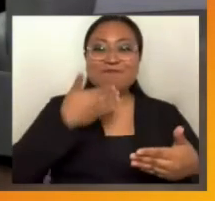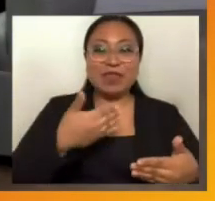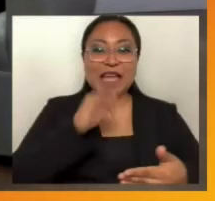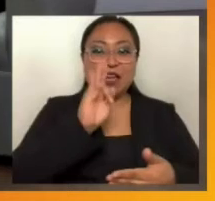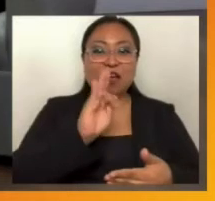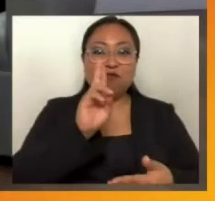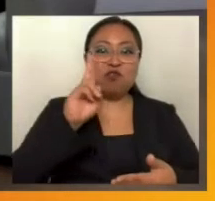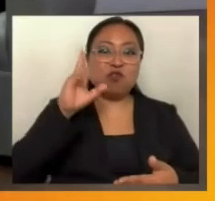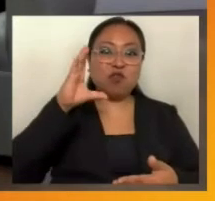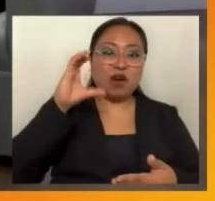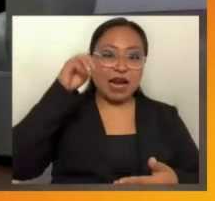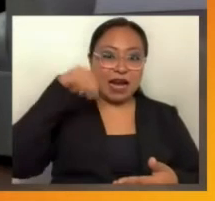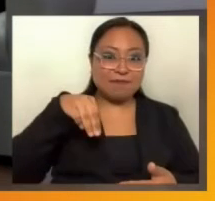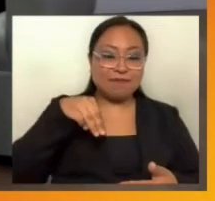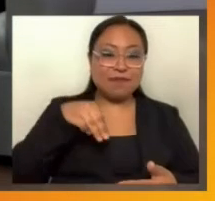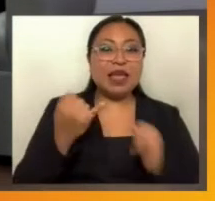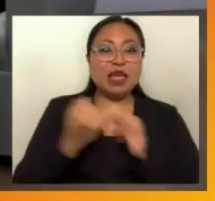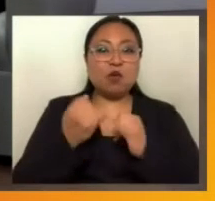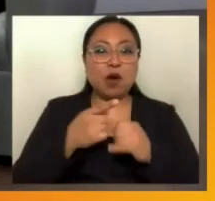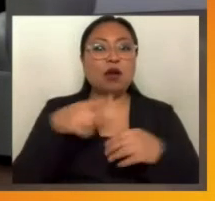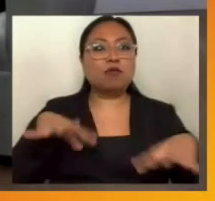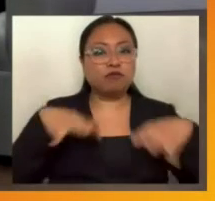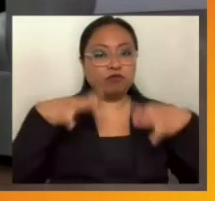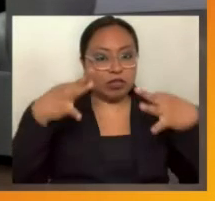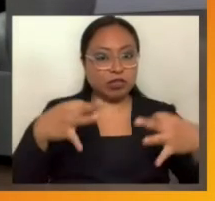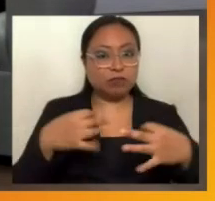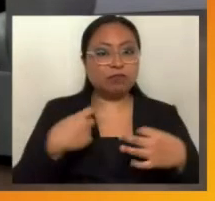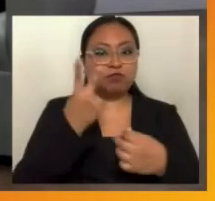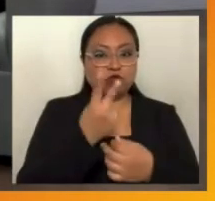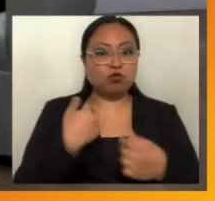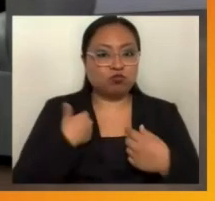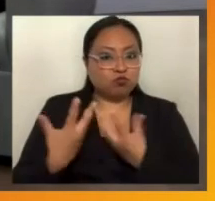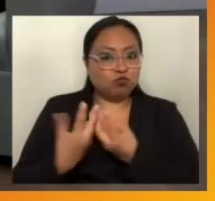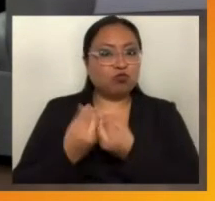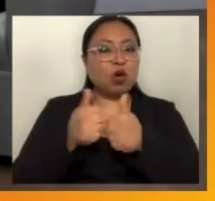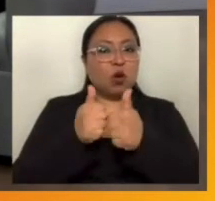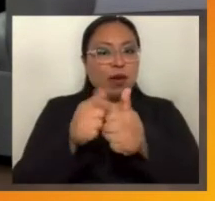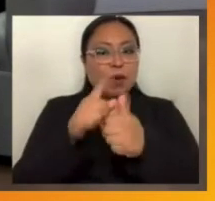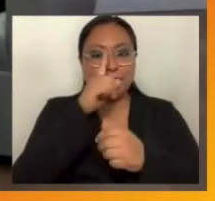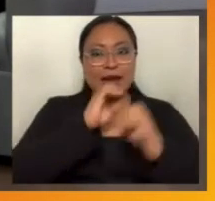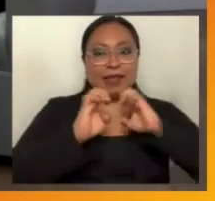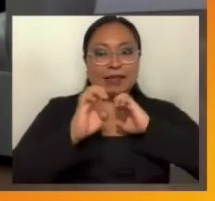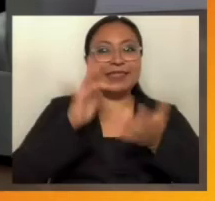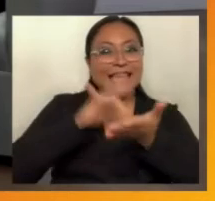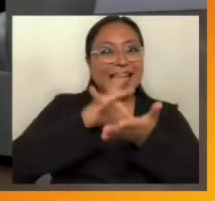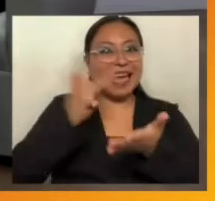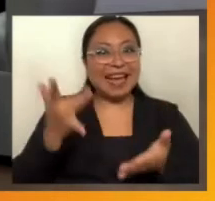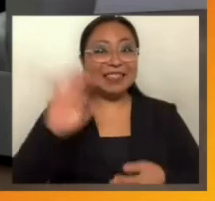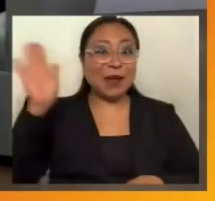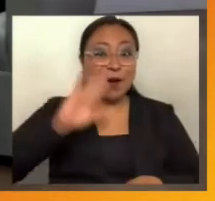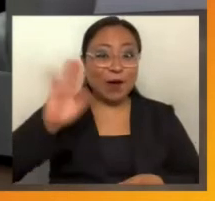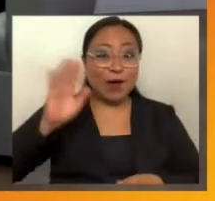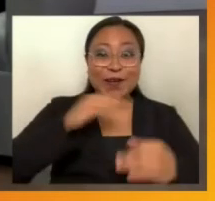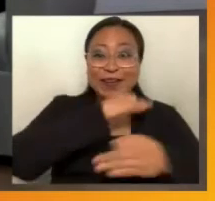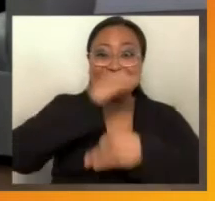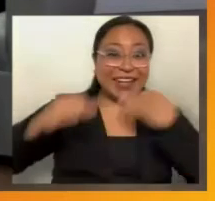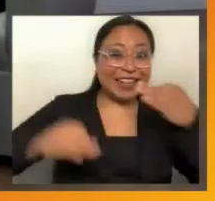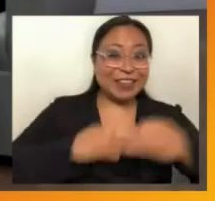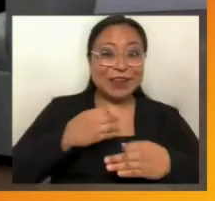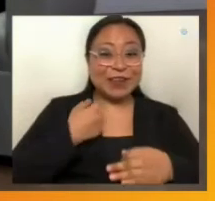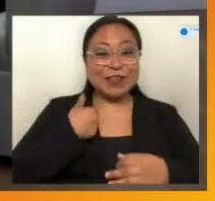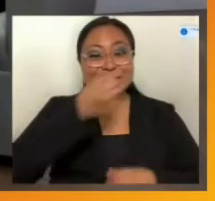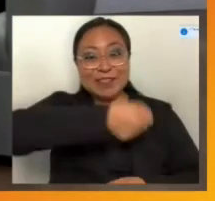y en conjunto con Fundación Grupo México. Bienvenida, Gala. Muchas gracias. Hola, hola a todos. Les mando un